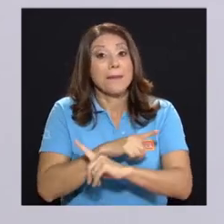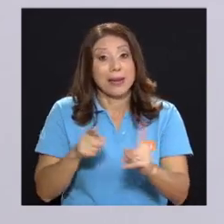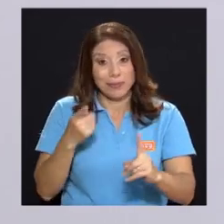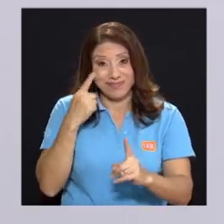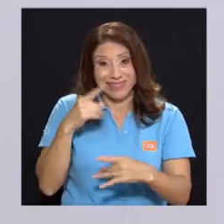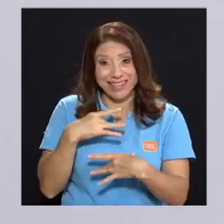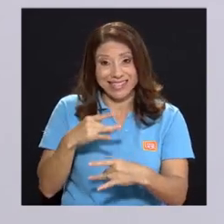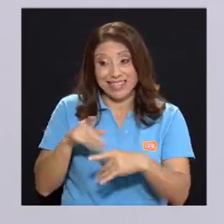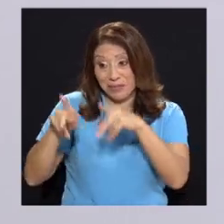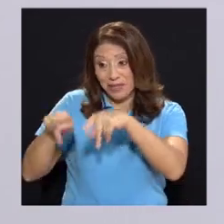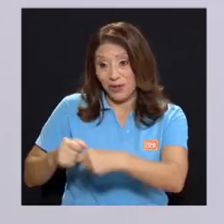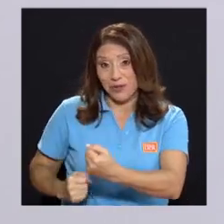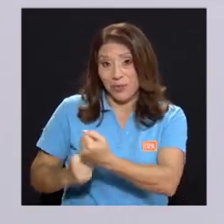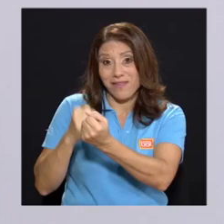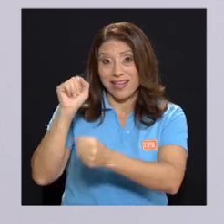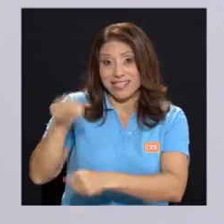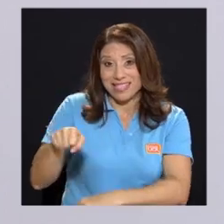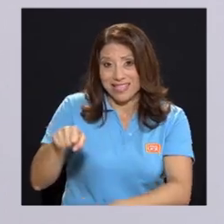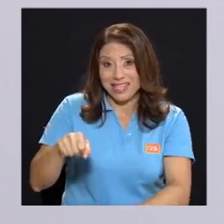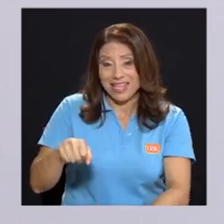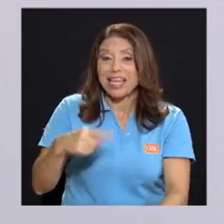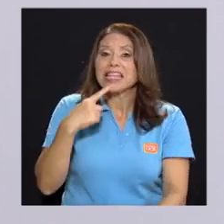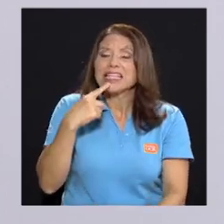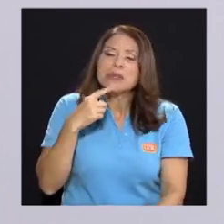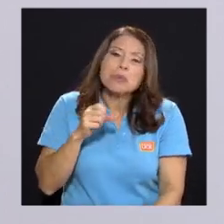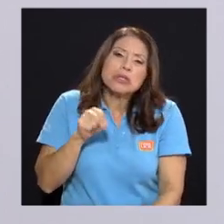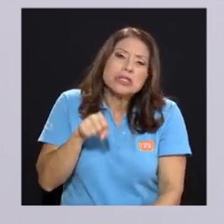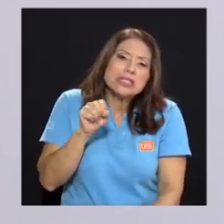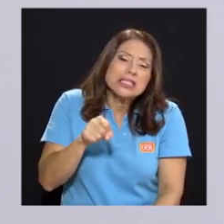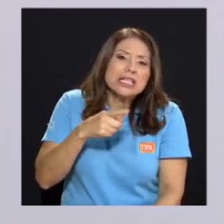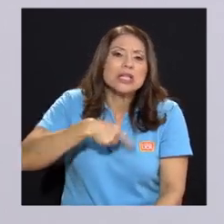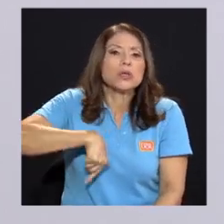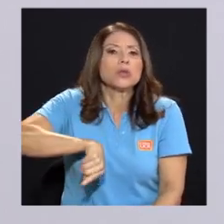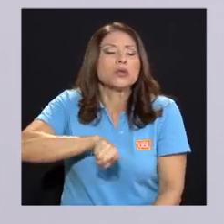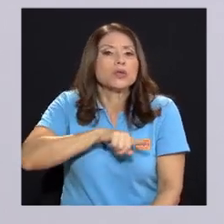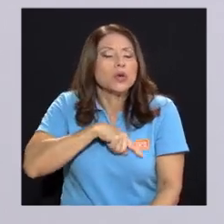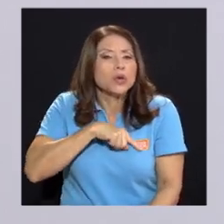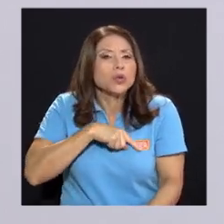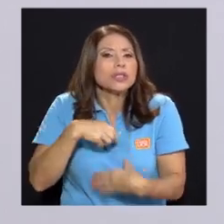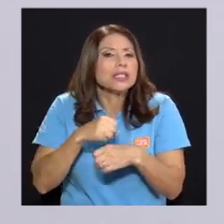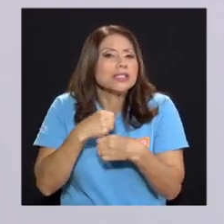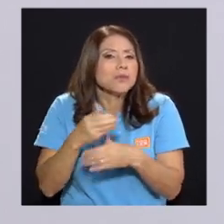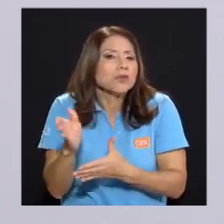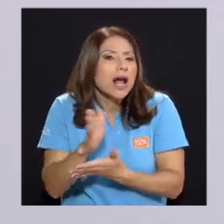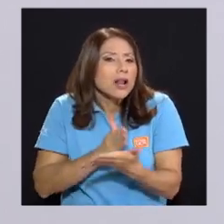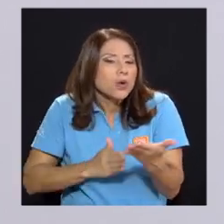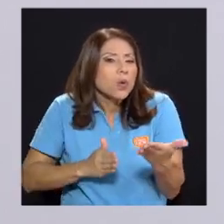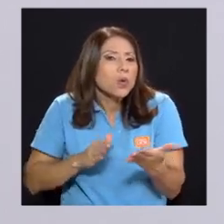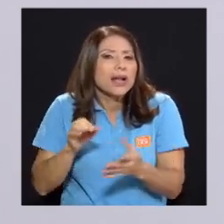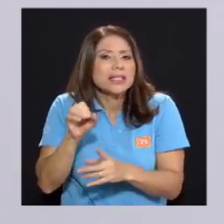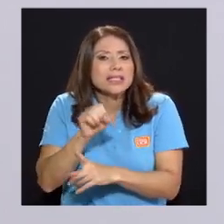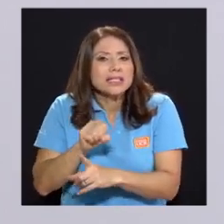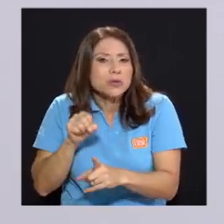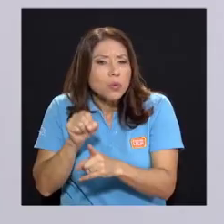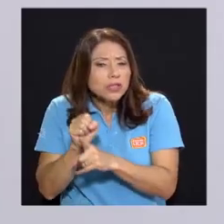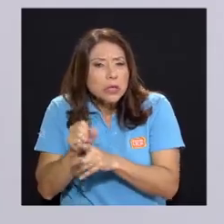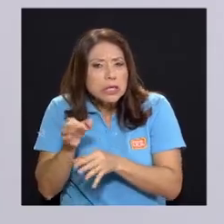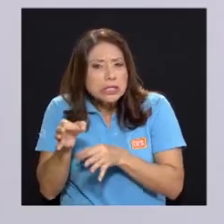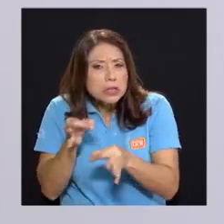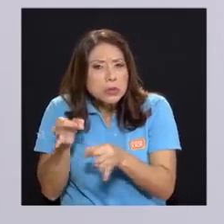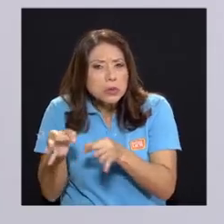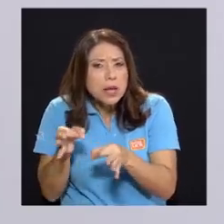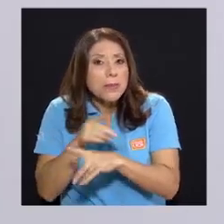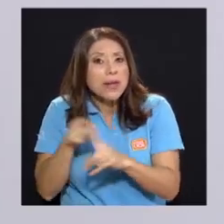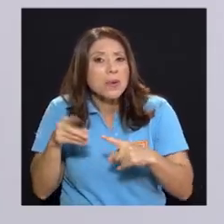dicen eso cierto hicimos algunas exageración nosotros las generaciones principales fueron la del no y los no dicen